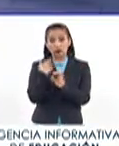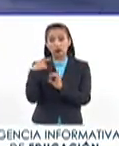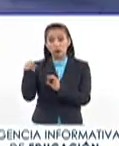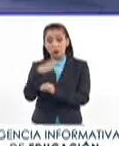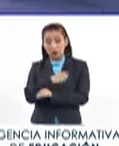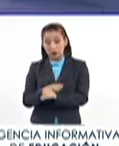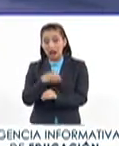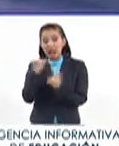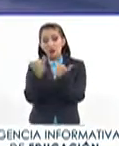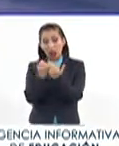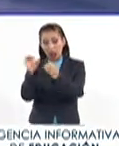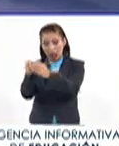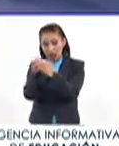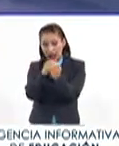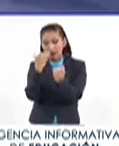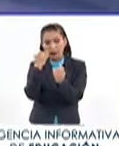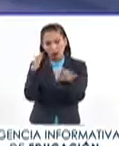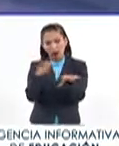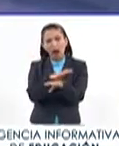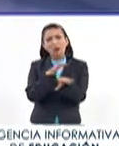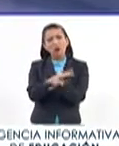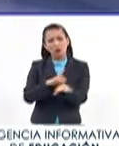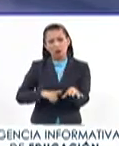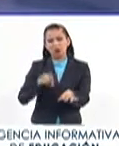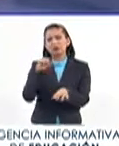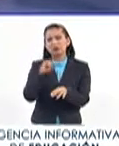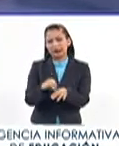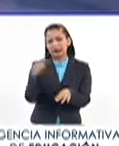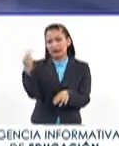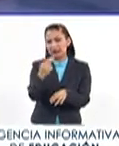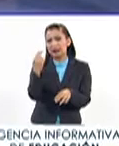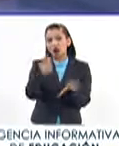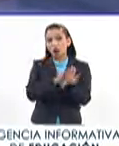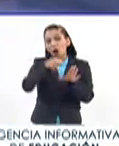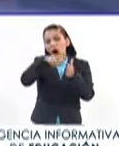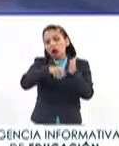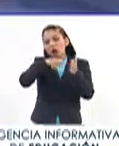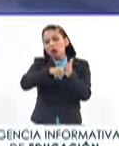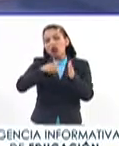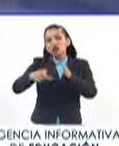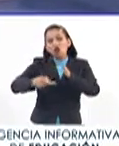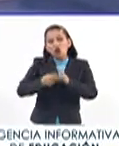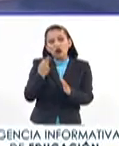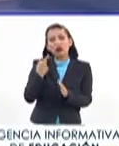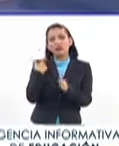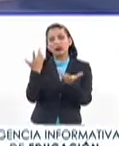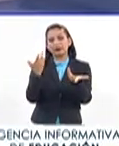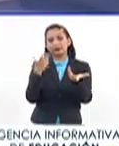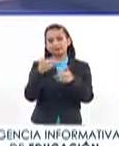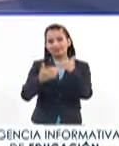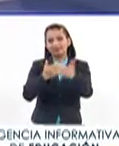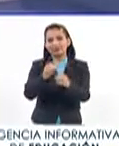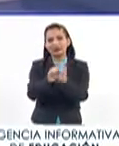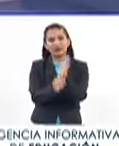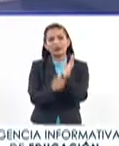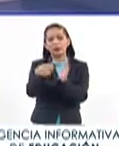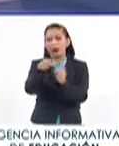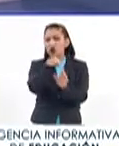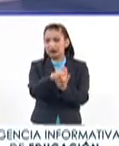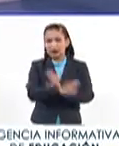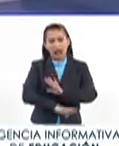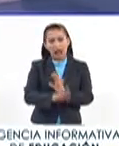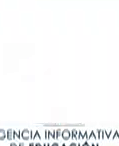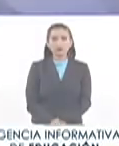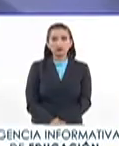sistemas municipales. Sí estamos en una etapa de cambios de gobierno que requiere como un reajuste, un relanzamiento de todos los sistemas, pero este es el